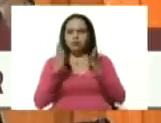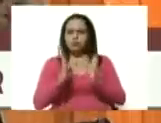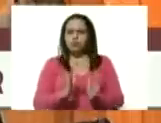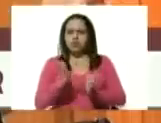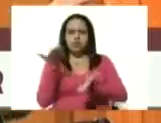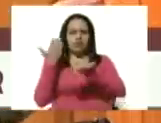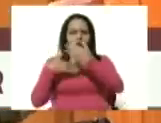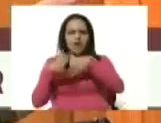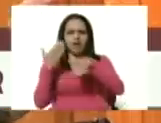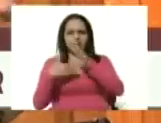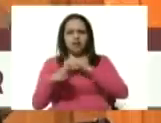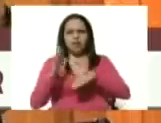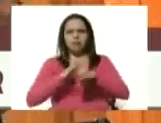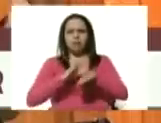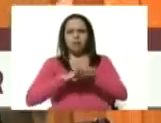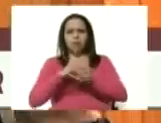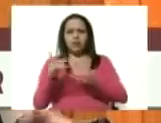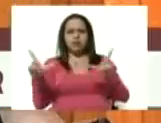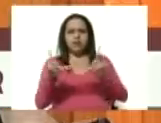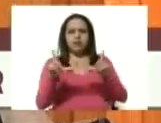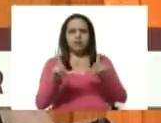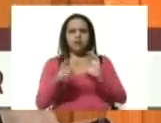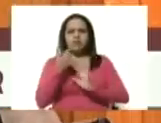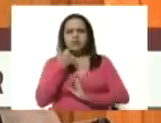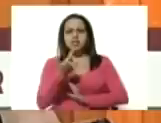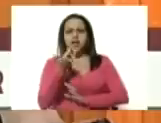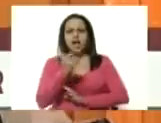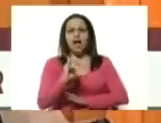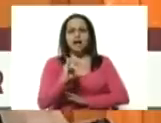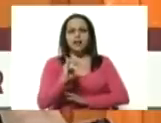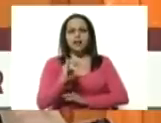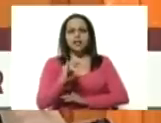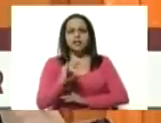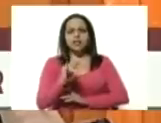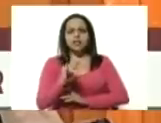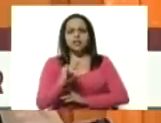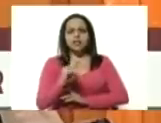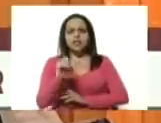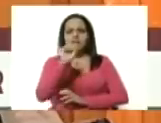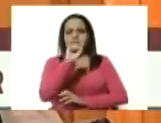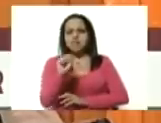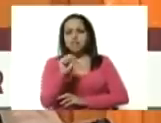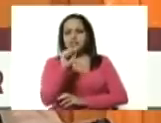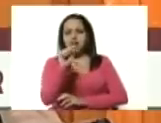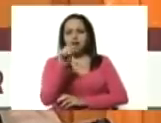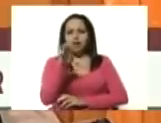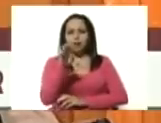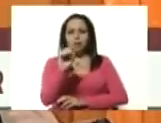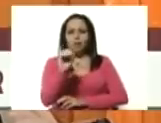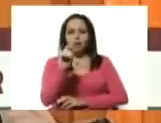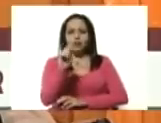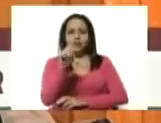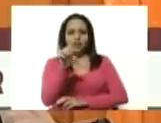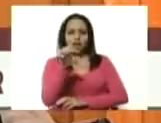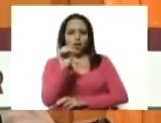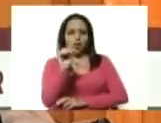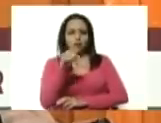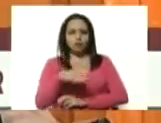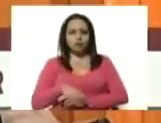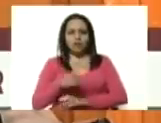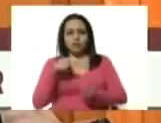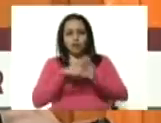porque los medios de esa época hablaron de saboteo del Miss Venezuela, por primera vez en la historia del